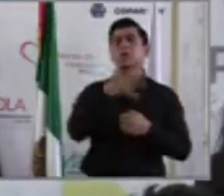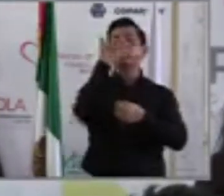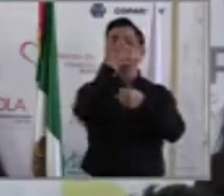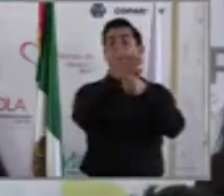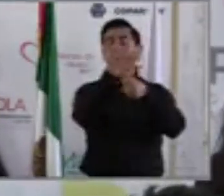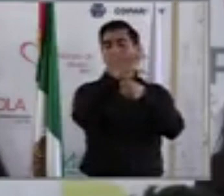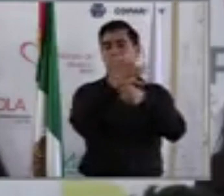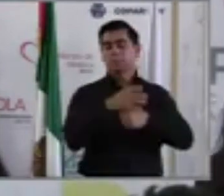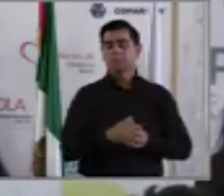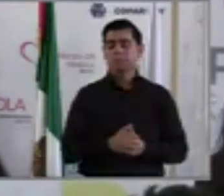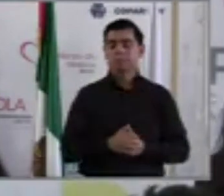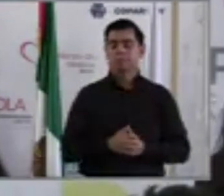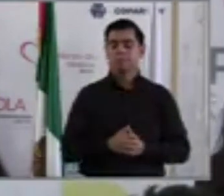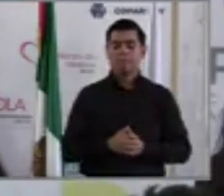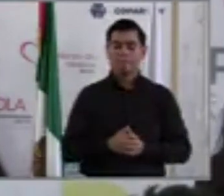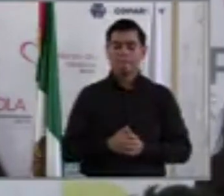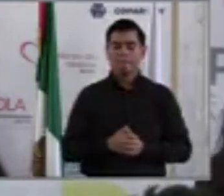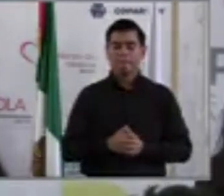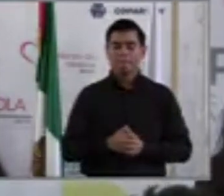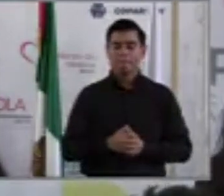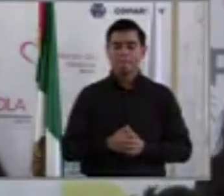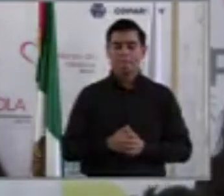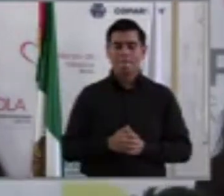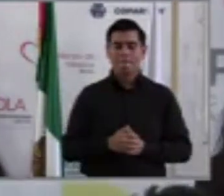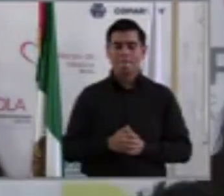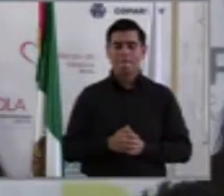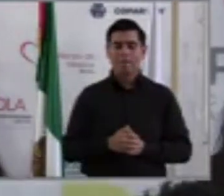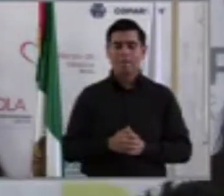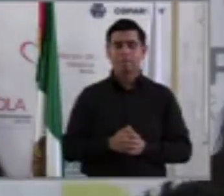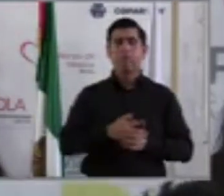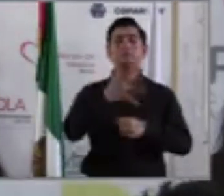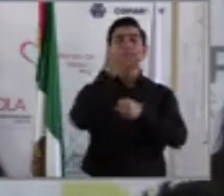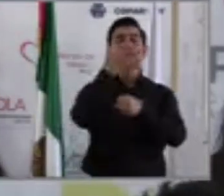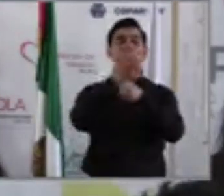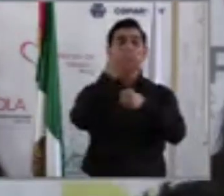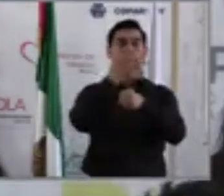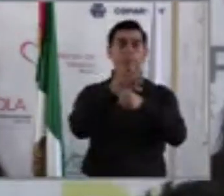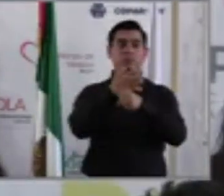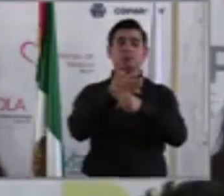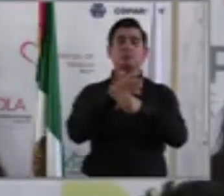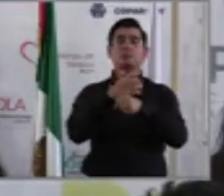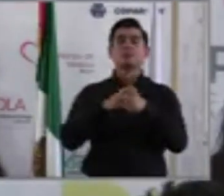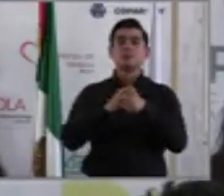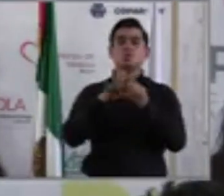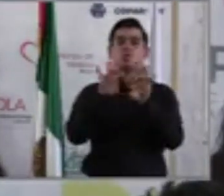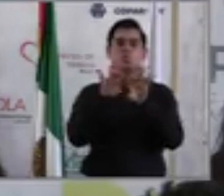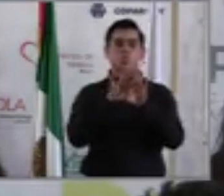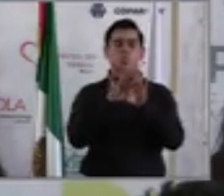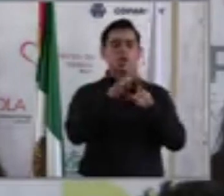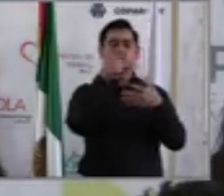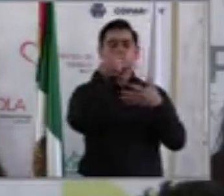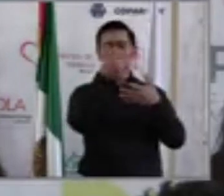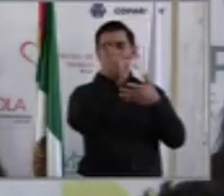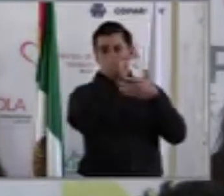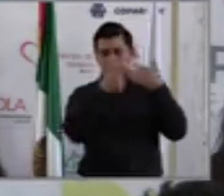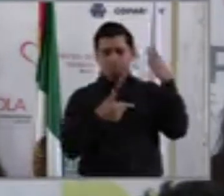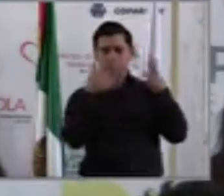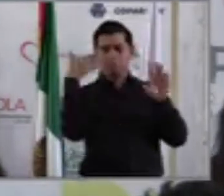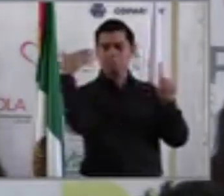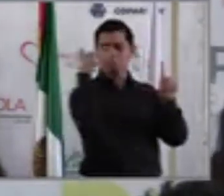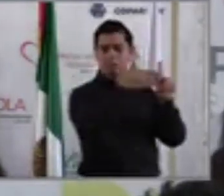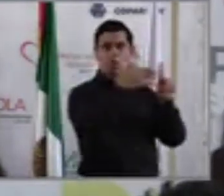La quinta, tiene que ver con las estrategias para evitar que los jóvenes, que las